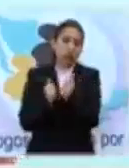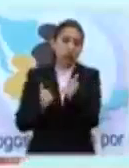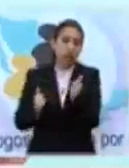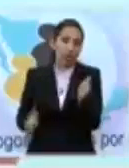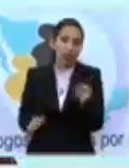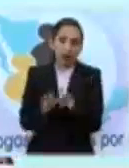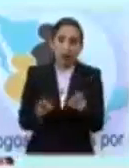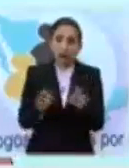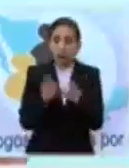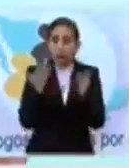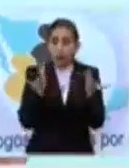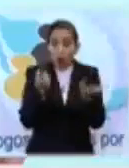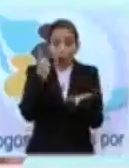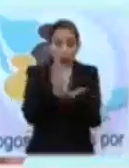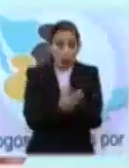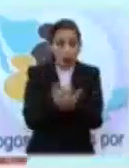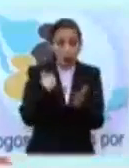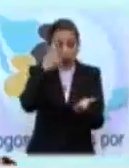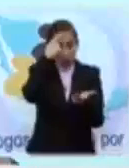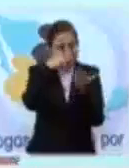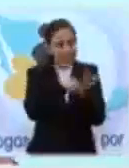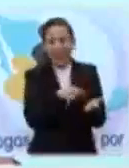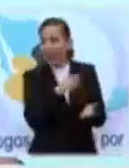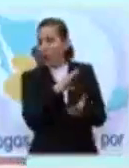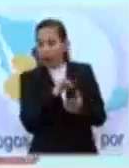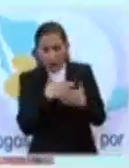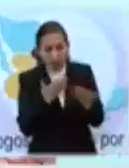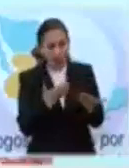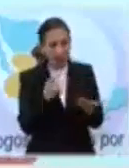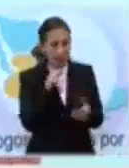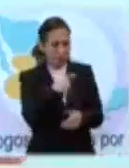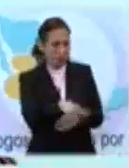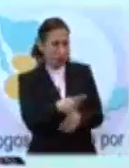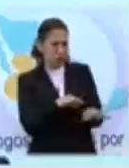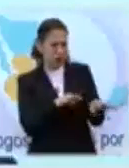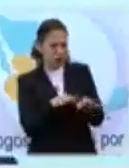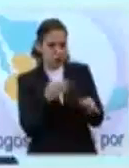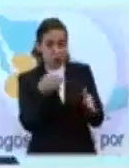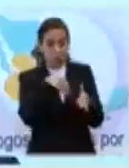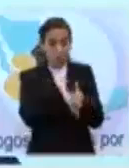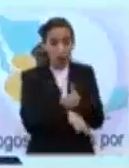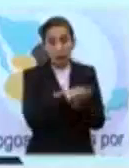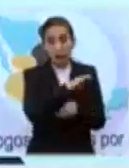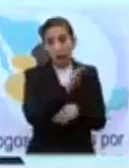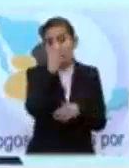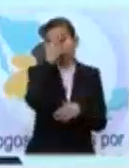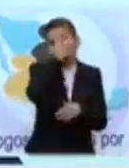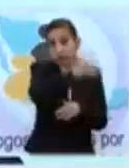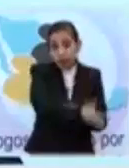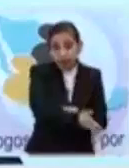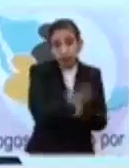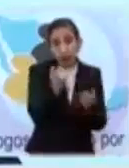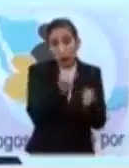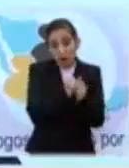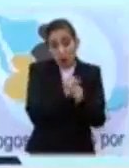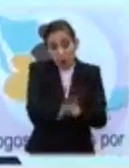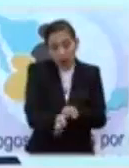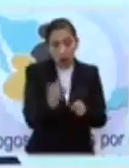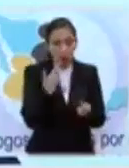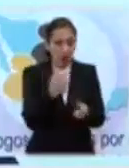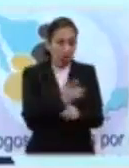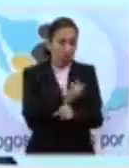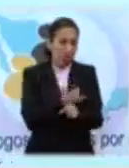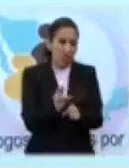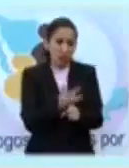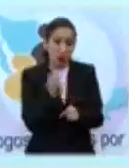importante en términos no nada más de la credibilidad del Coneval, sino incluso de su capacidad para generar la información para